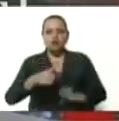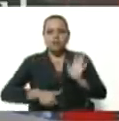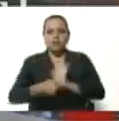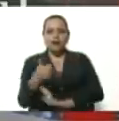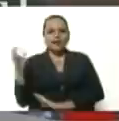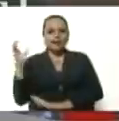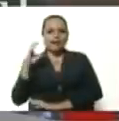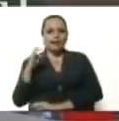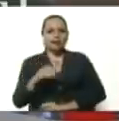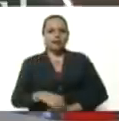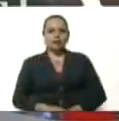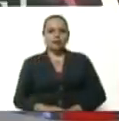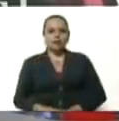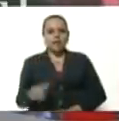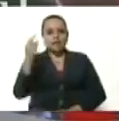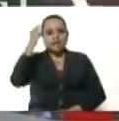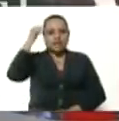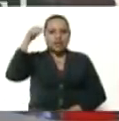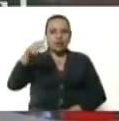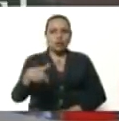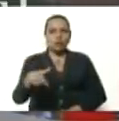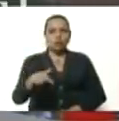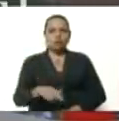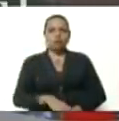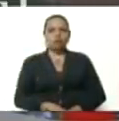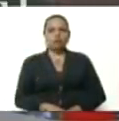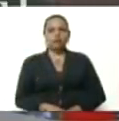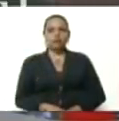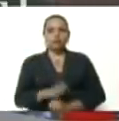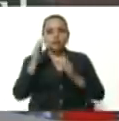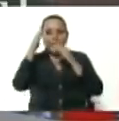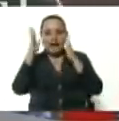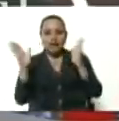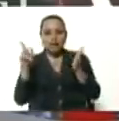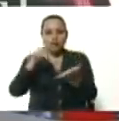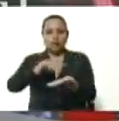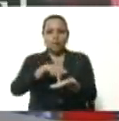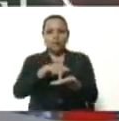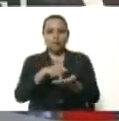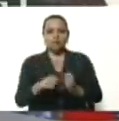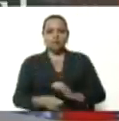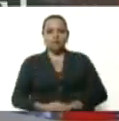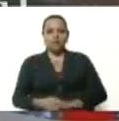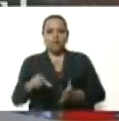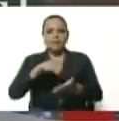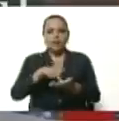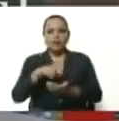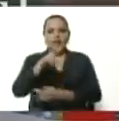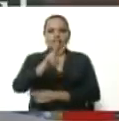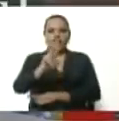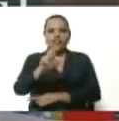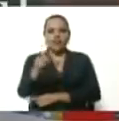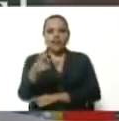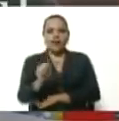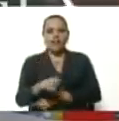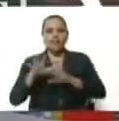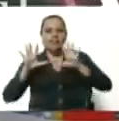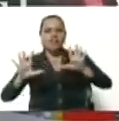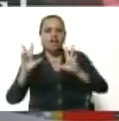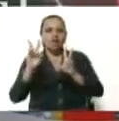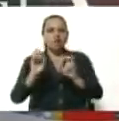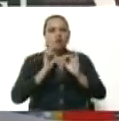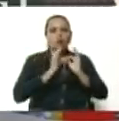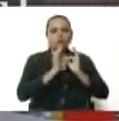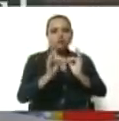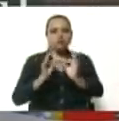distrito capital el día de hoy? Atención, parroquias. Parroquia La Vega, 10 nuevos